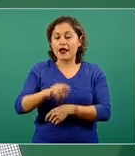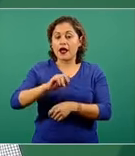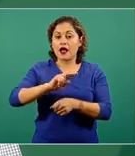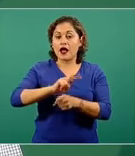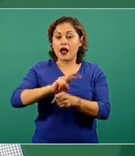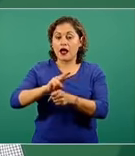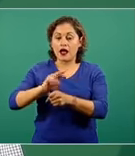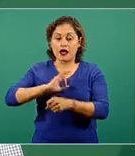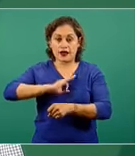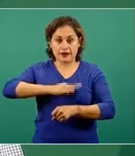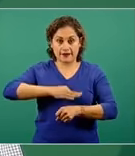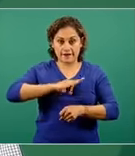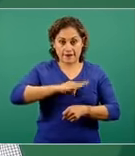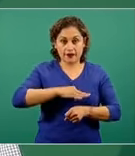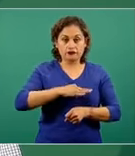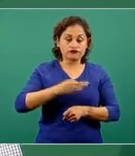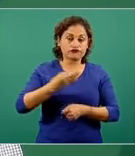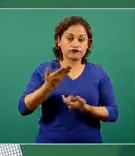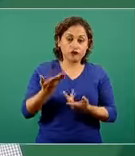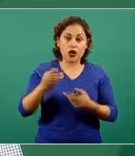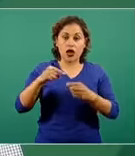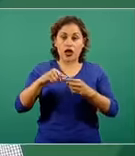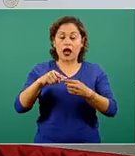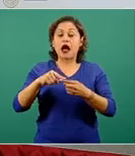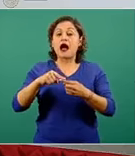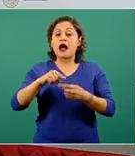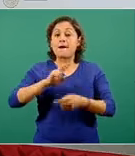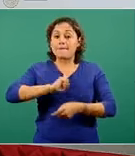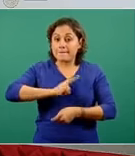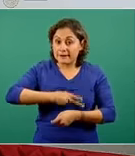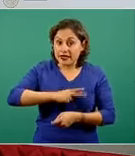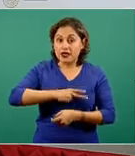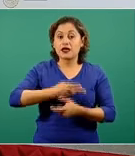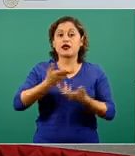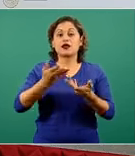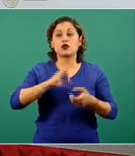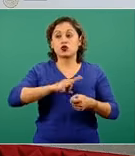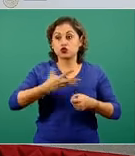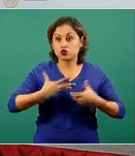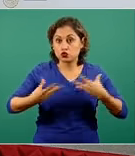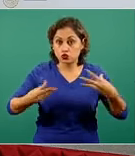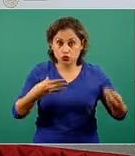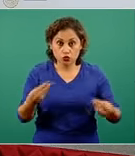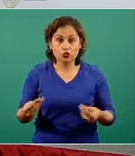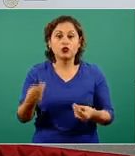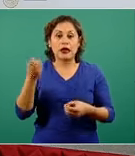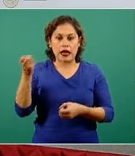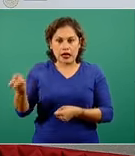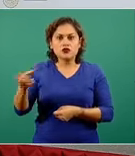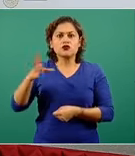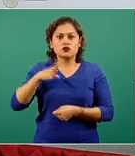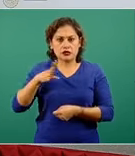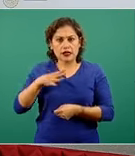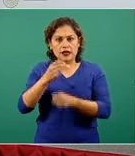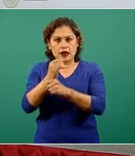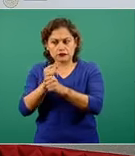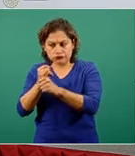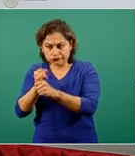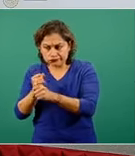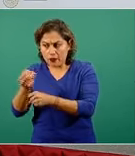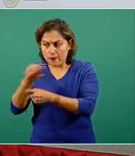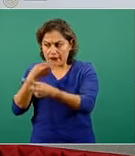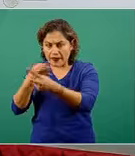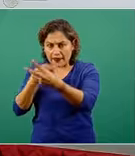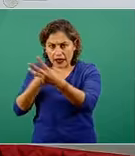y Microbiología, que inclusive también han tenido posicionamientos técnicos para el uso de estos medicamentos y que tampoco los recomiendan